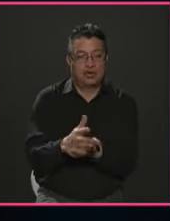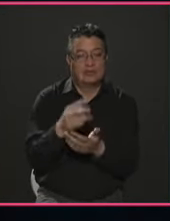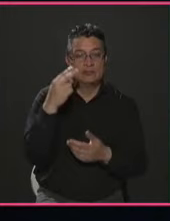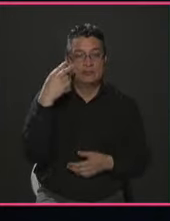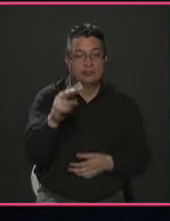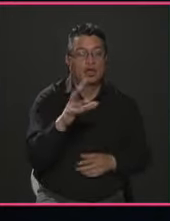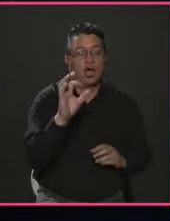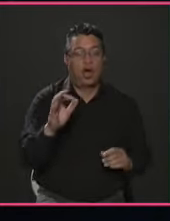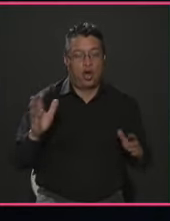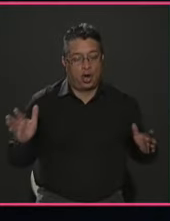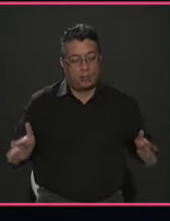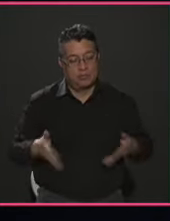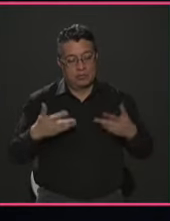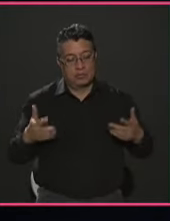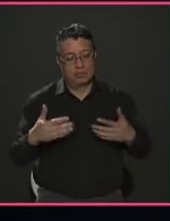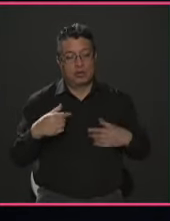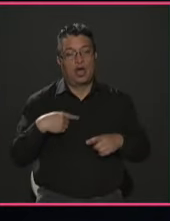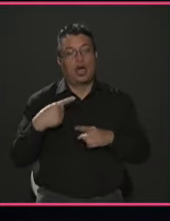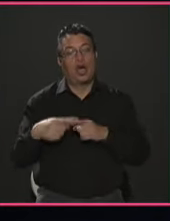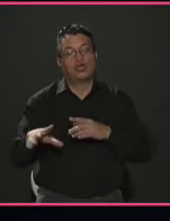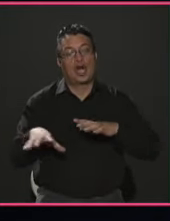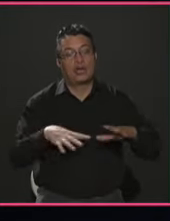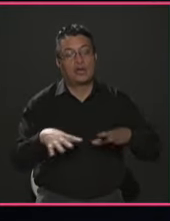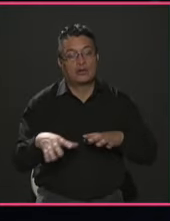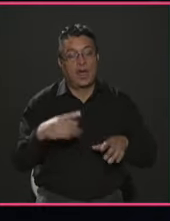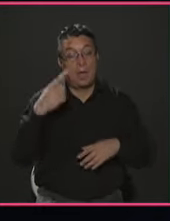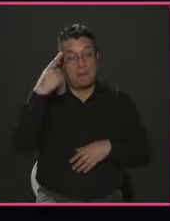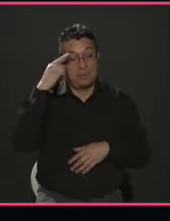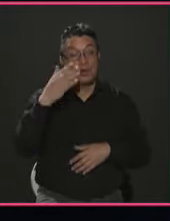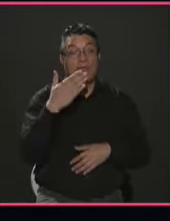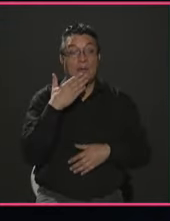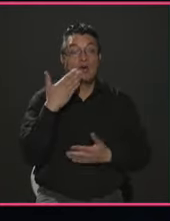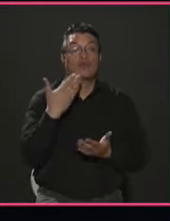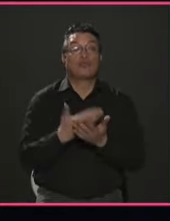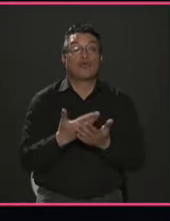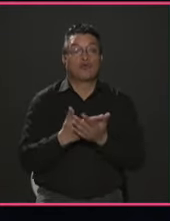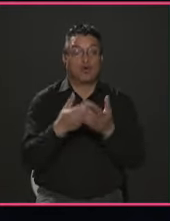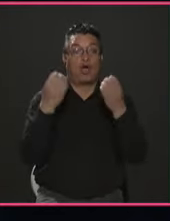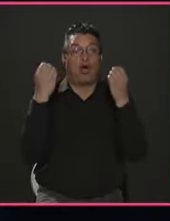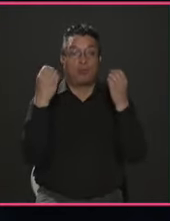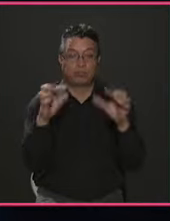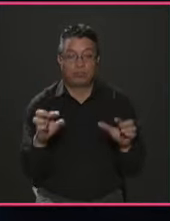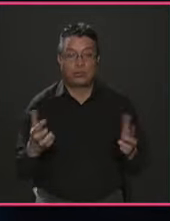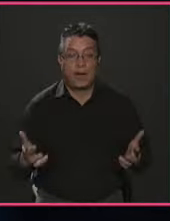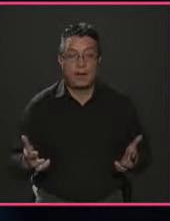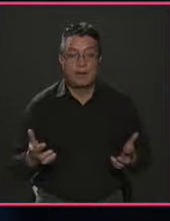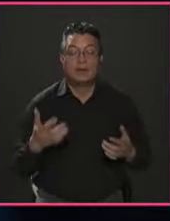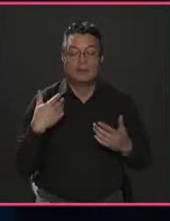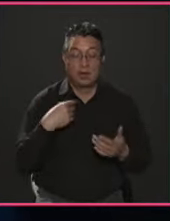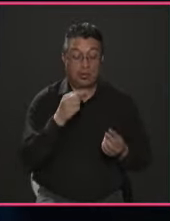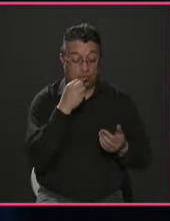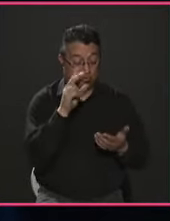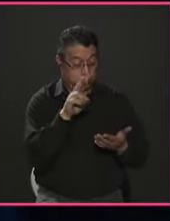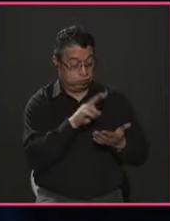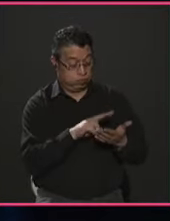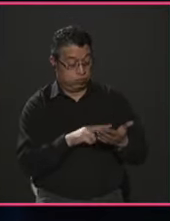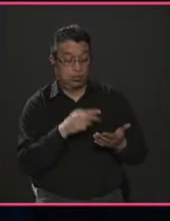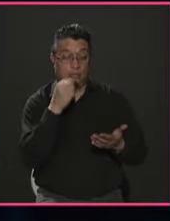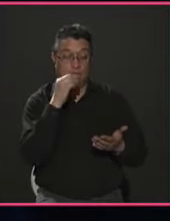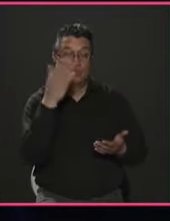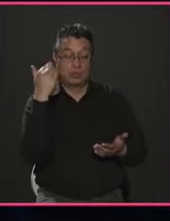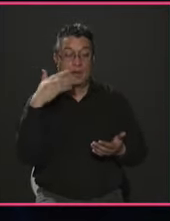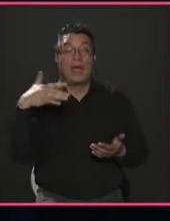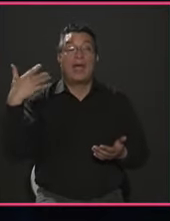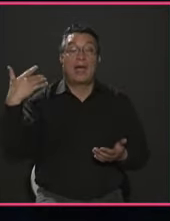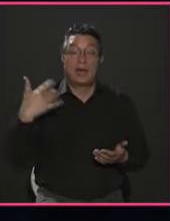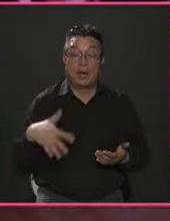simplemente motivado por otros efectos pero también aprovechemos el mundo de las oportunidades Acabo de leer anoche leí que parte